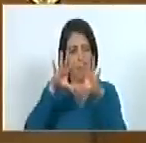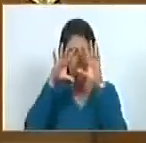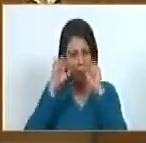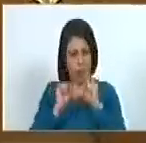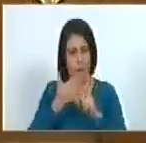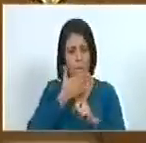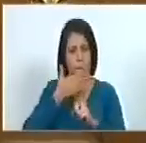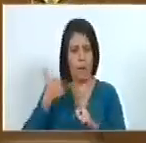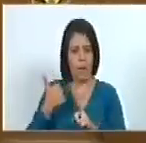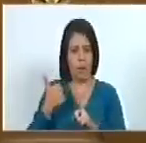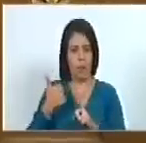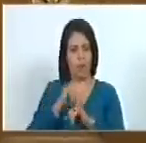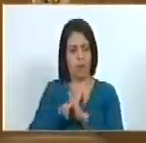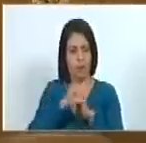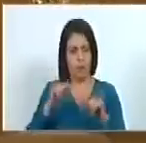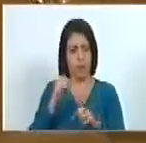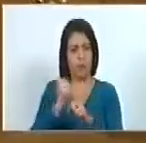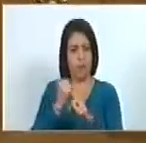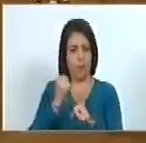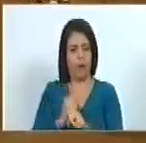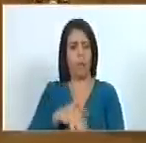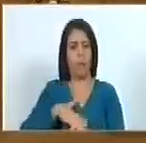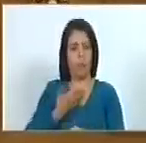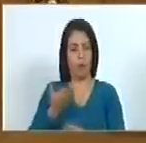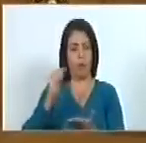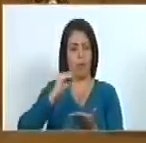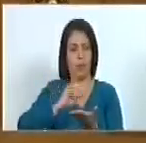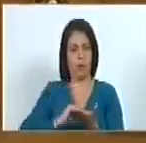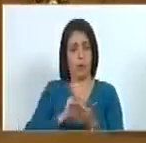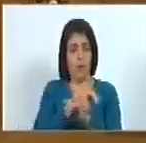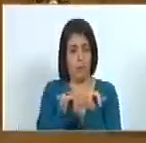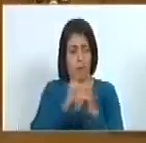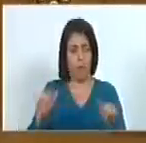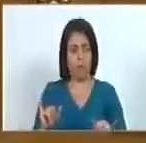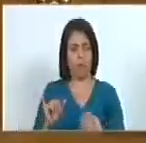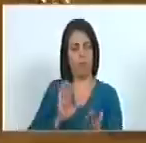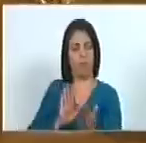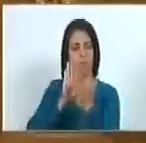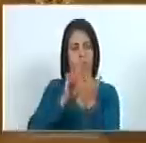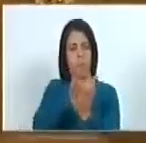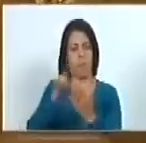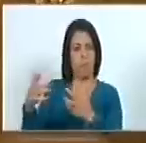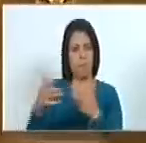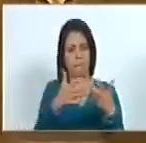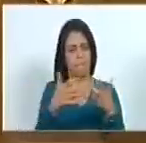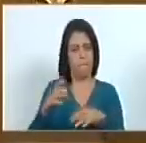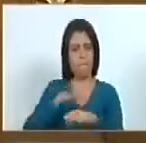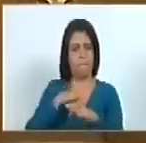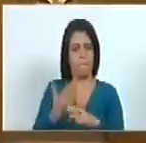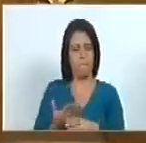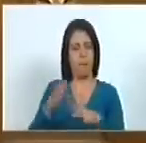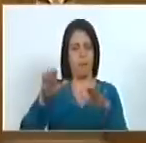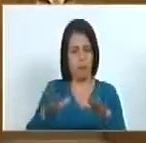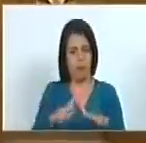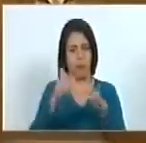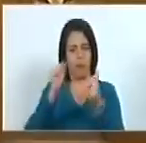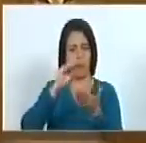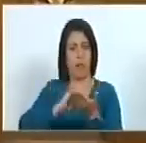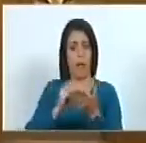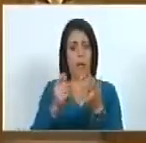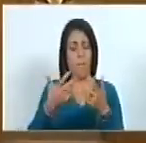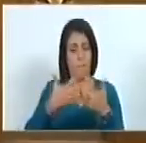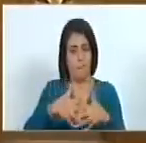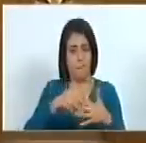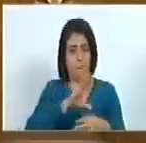eso mejor que nunca. Y la clase obrera se pone, para finalizar, al frente de la batalla por el rescate de los